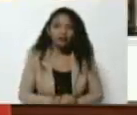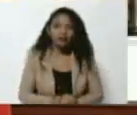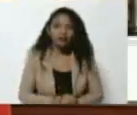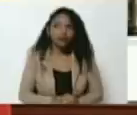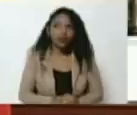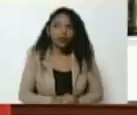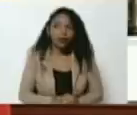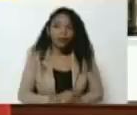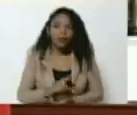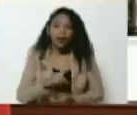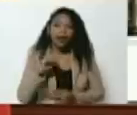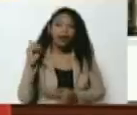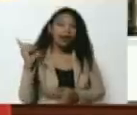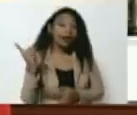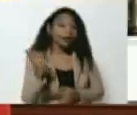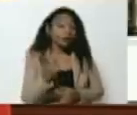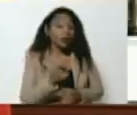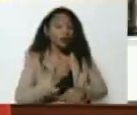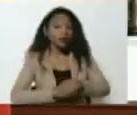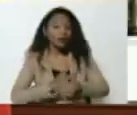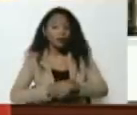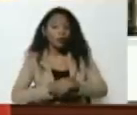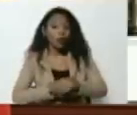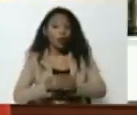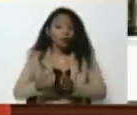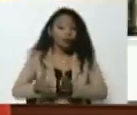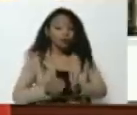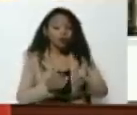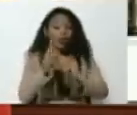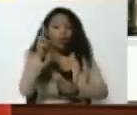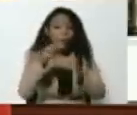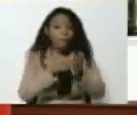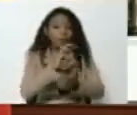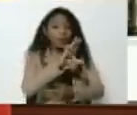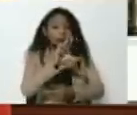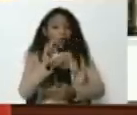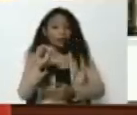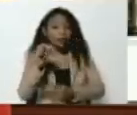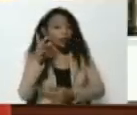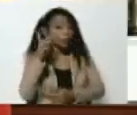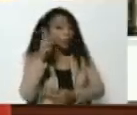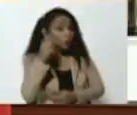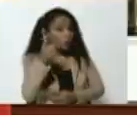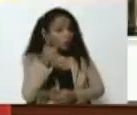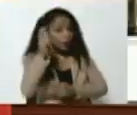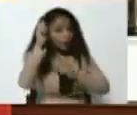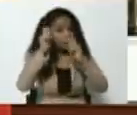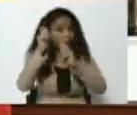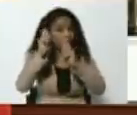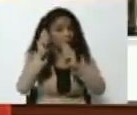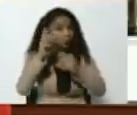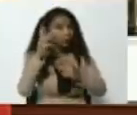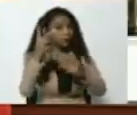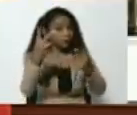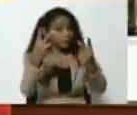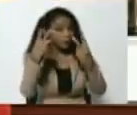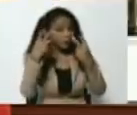para el resto de la década rumbo al 2030. Oído, diputados, diputadas.